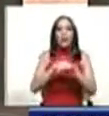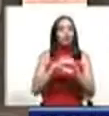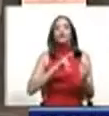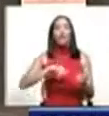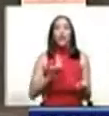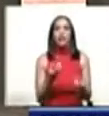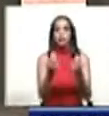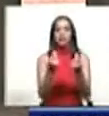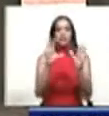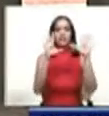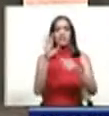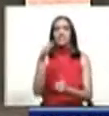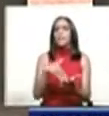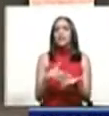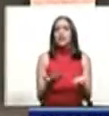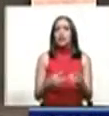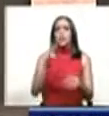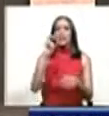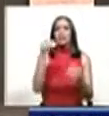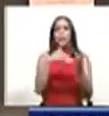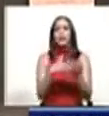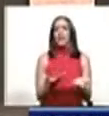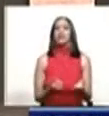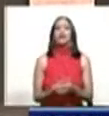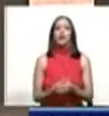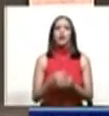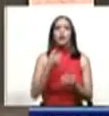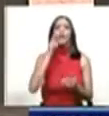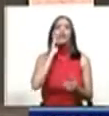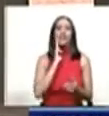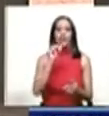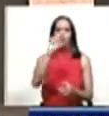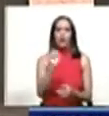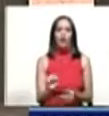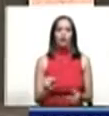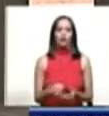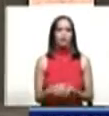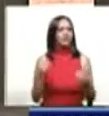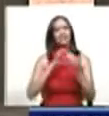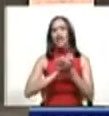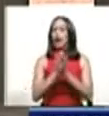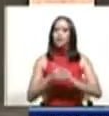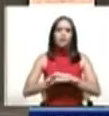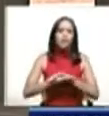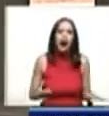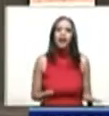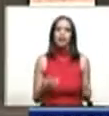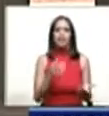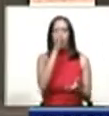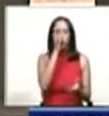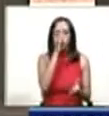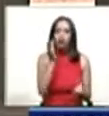cuestan 15.000, 20.000 bolívares soberanos, 30.000 bolívares soberanos. Ya basta, hermano, ya basta de la mamadera de